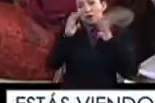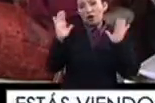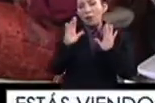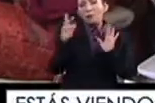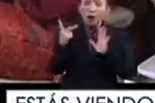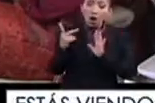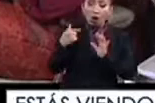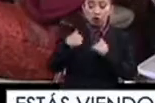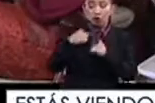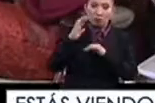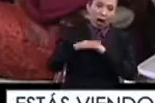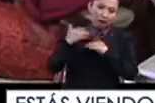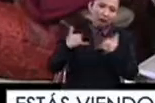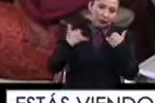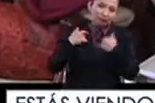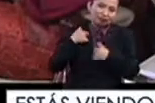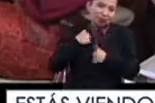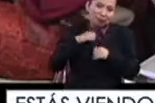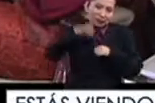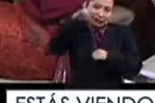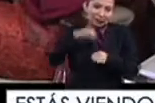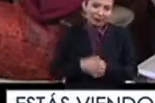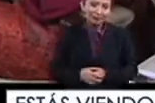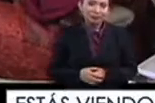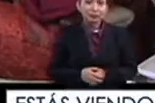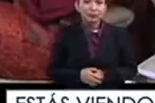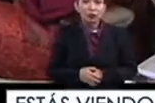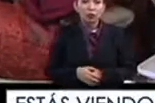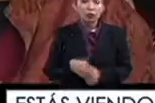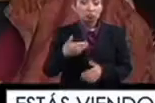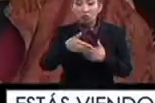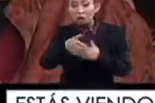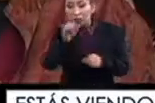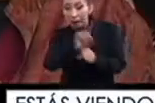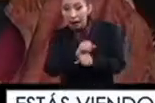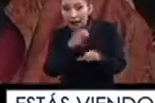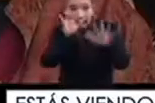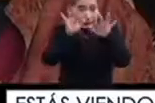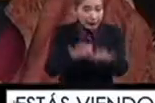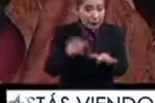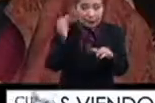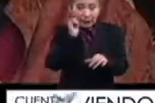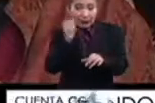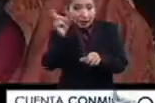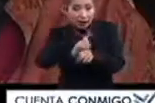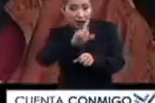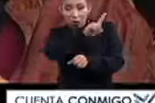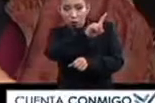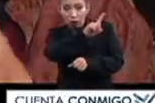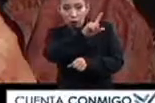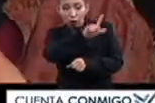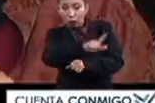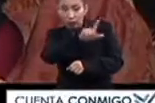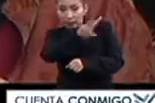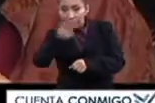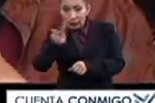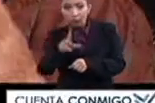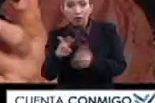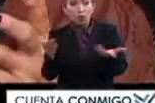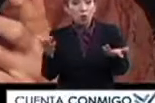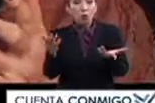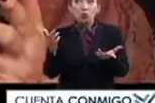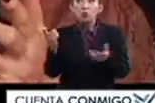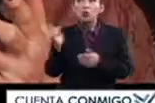es mucho más joven que yo. Todas tus semanas, digamos, escribes, todos los días escribes, de lunes a viernes. Cuando